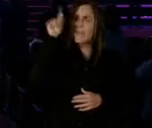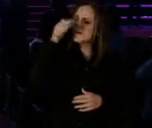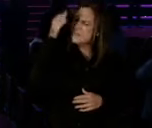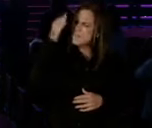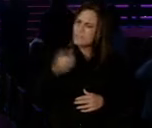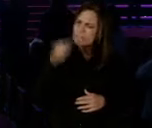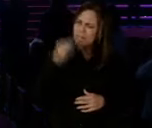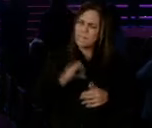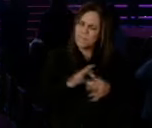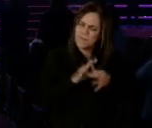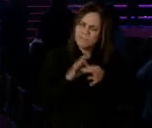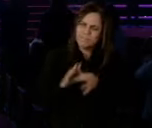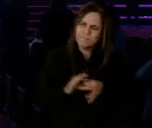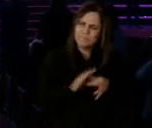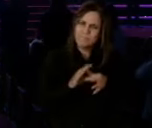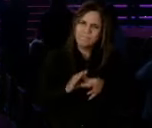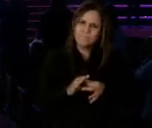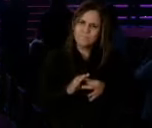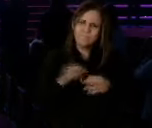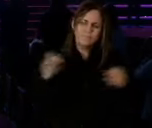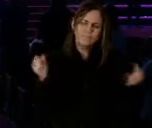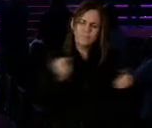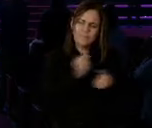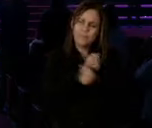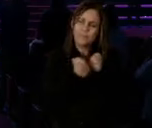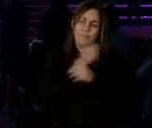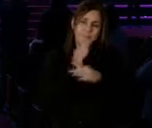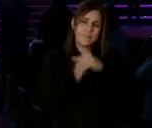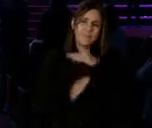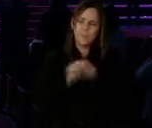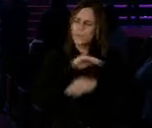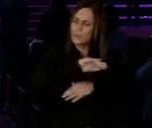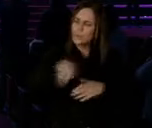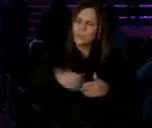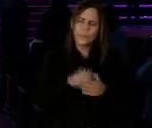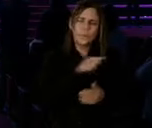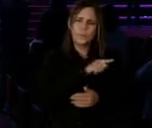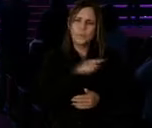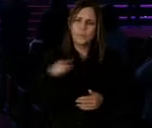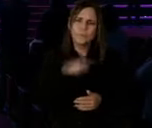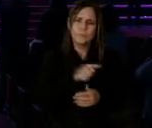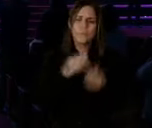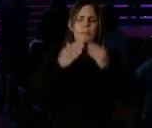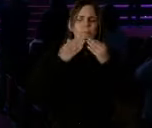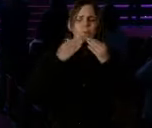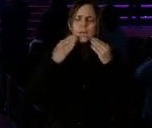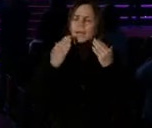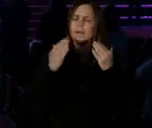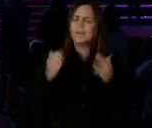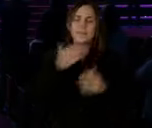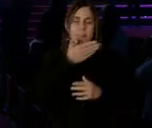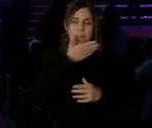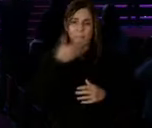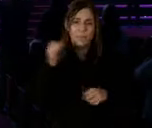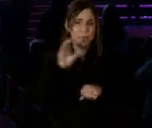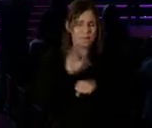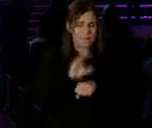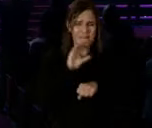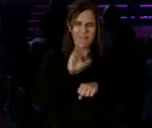de todos ustedes. Y yo le doy la gracia a la mejor iglesia que hay sobre la faz de la